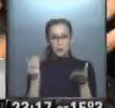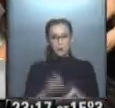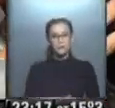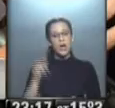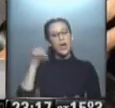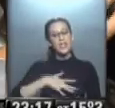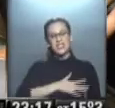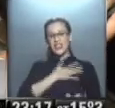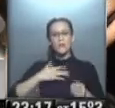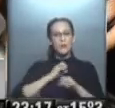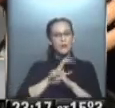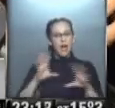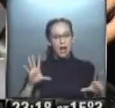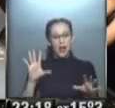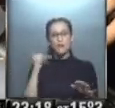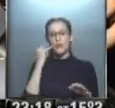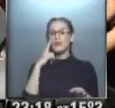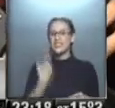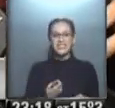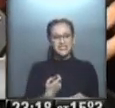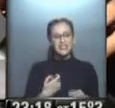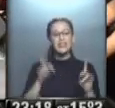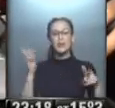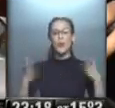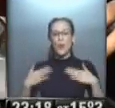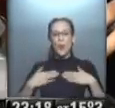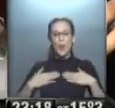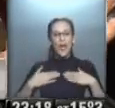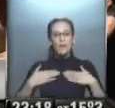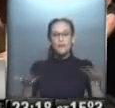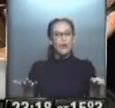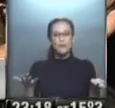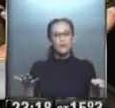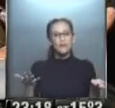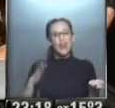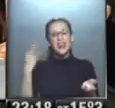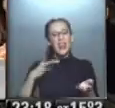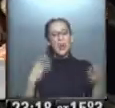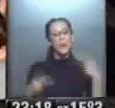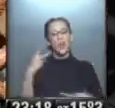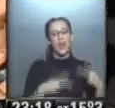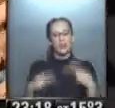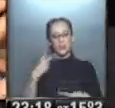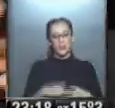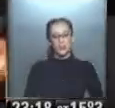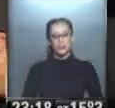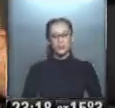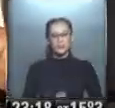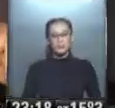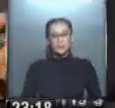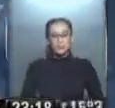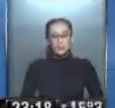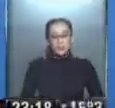Está muy angustiado, y además físicamente también debe ser intervenido quirúrgicamente.